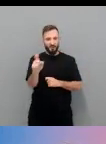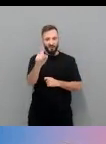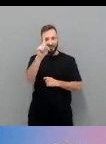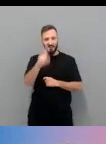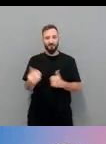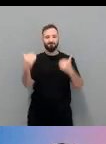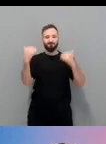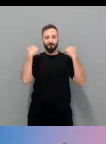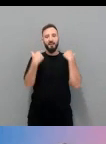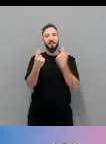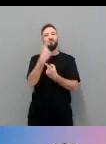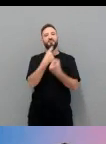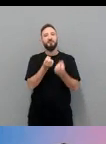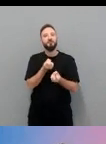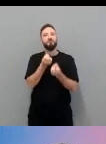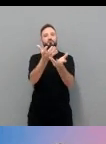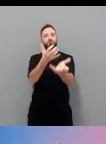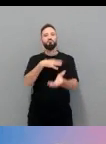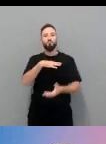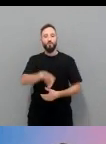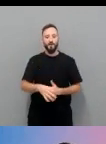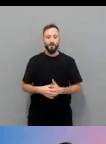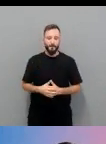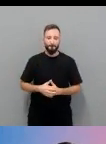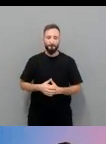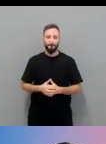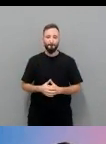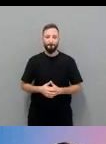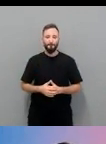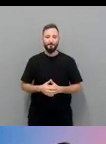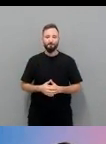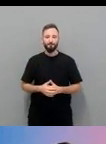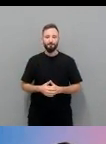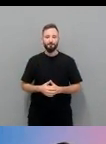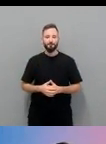fundaciones de ASPACE.